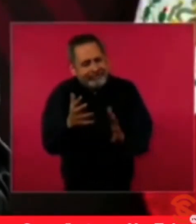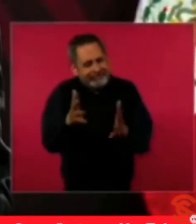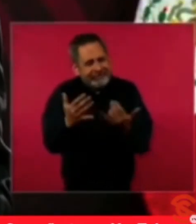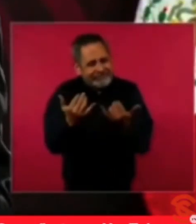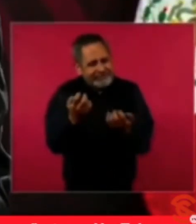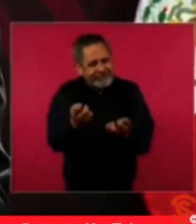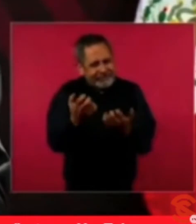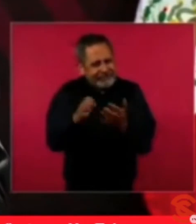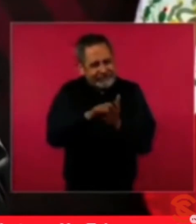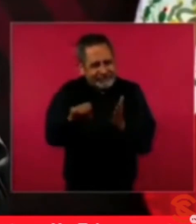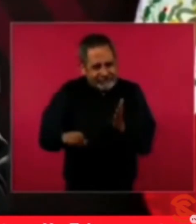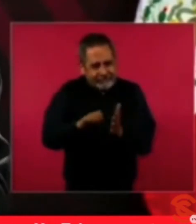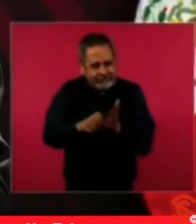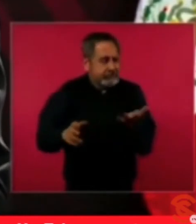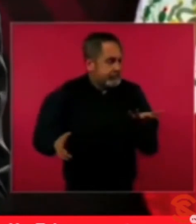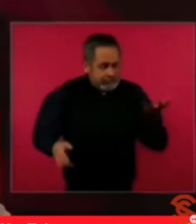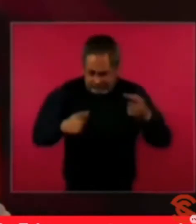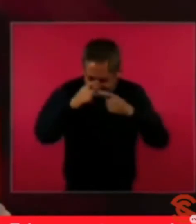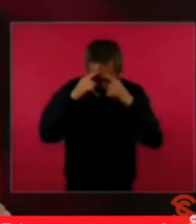Que vengan